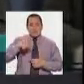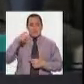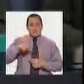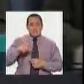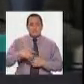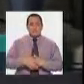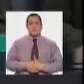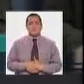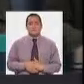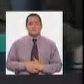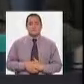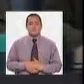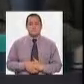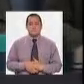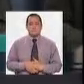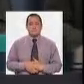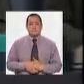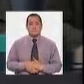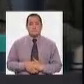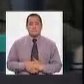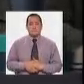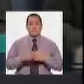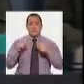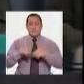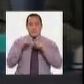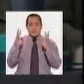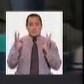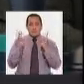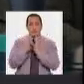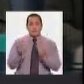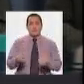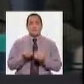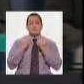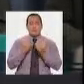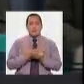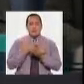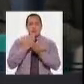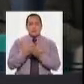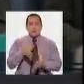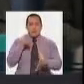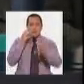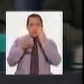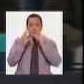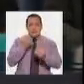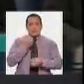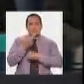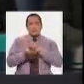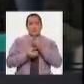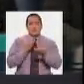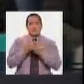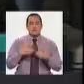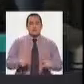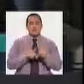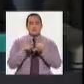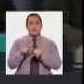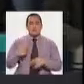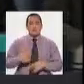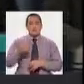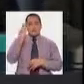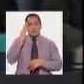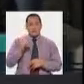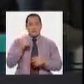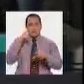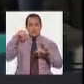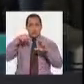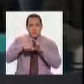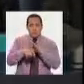necesaria esa cita para recabar información y tener un conocimiento